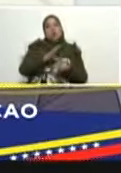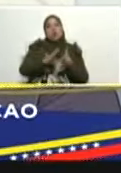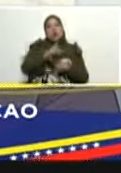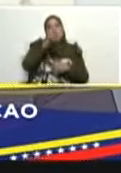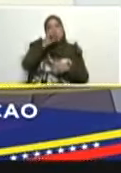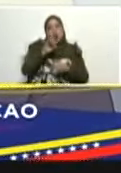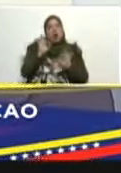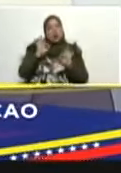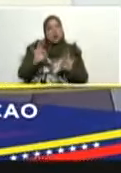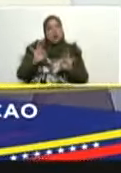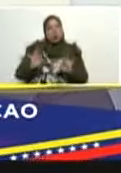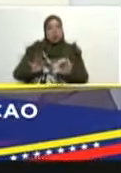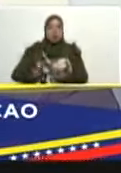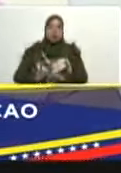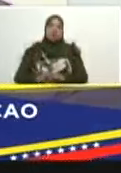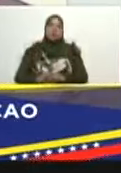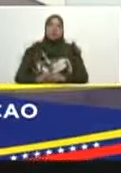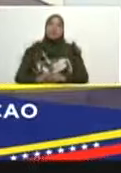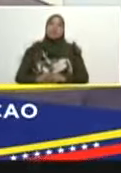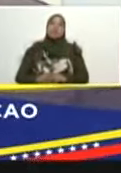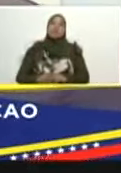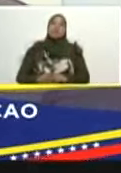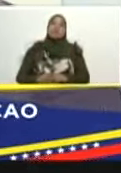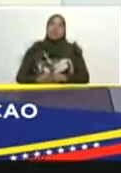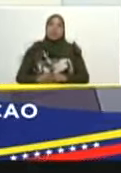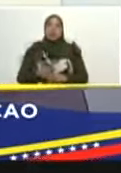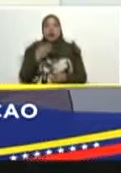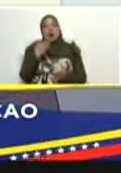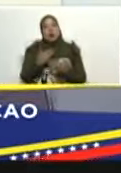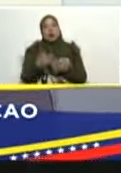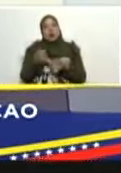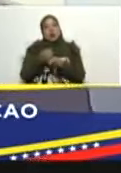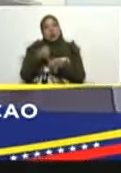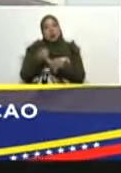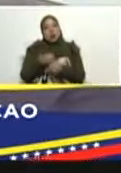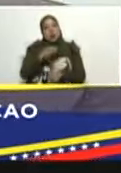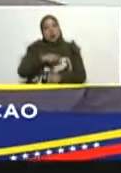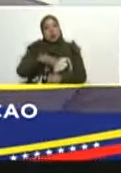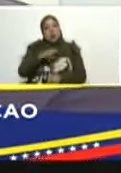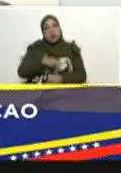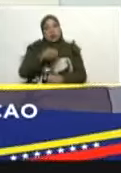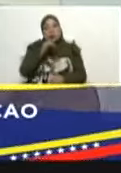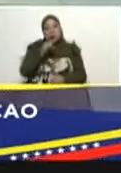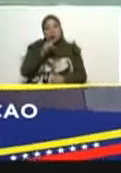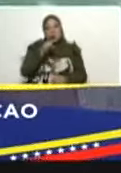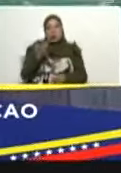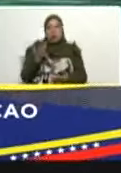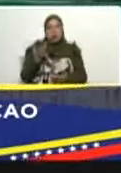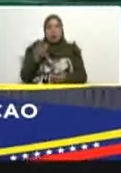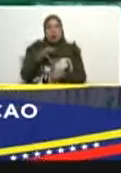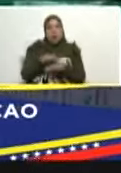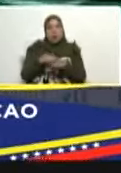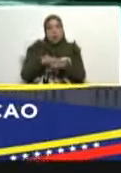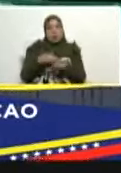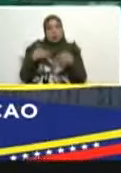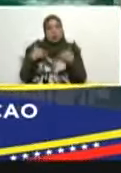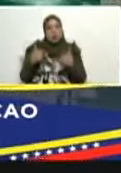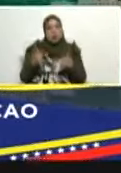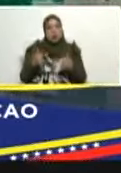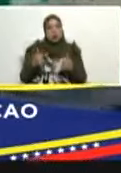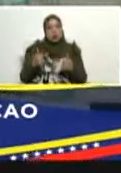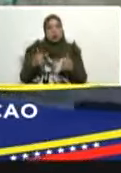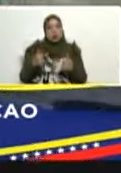año exactamente, gracias a ese trabajito que hizo la ministra Gabriela, que hizo la ministra de Salud, y que